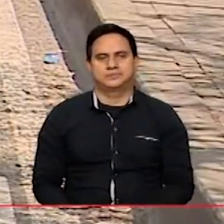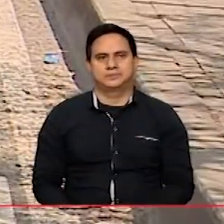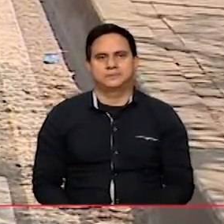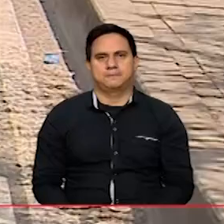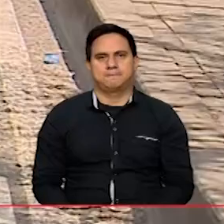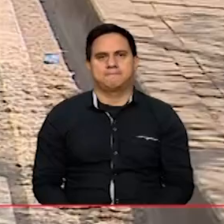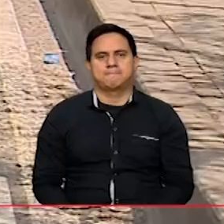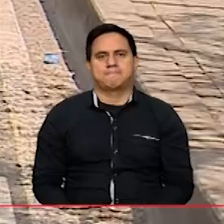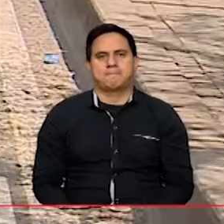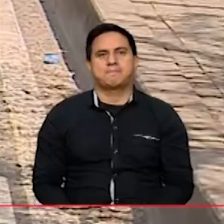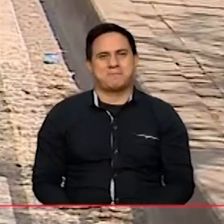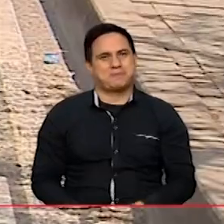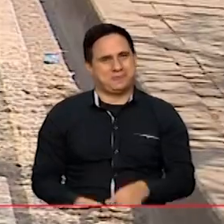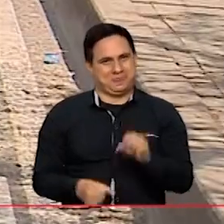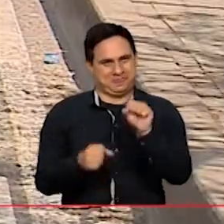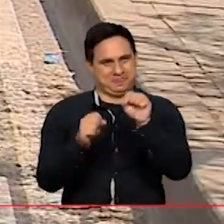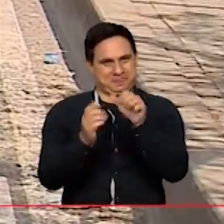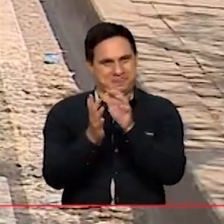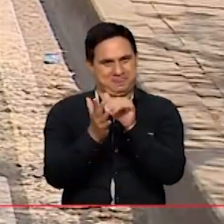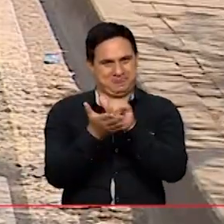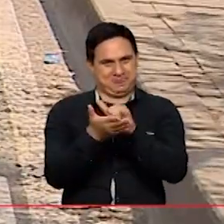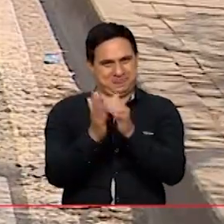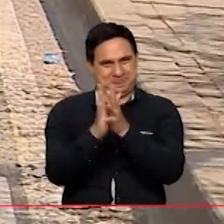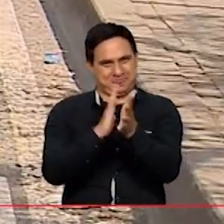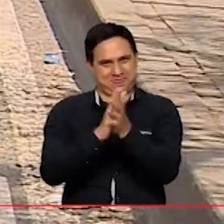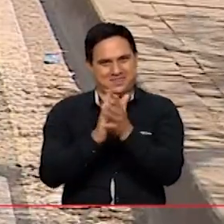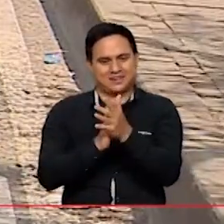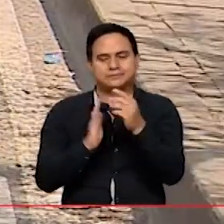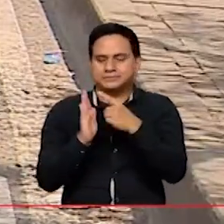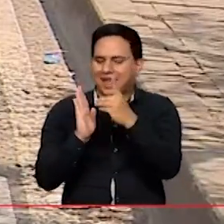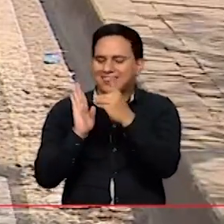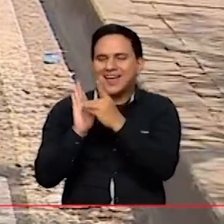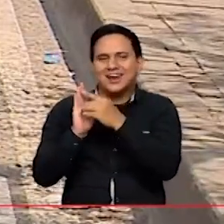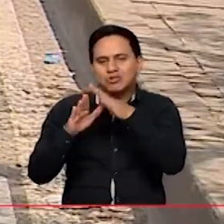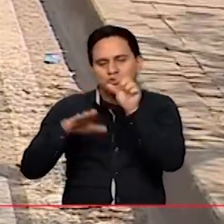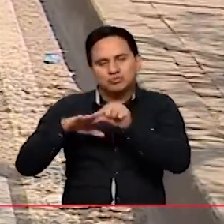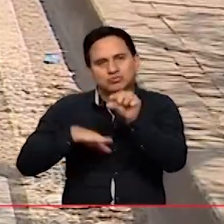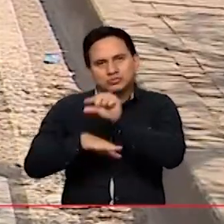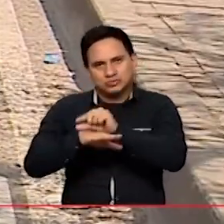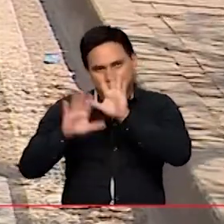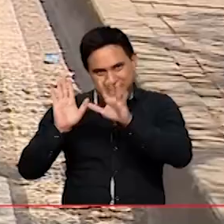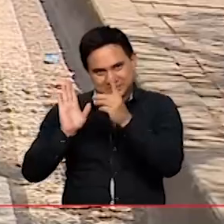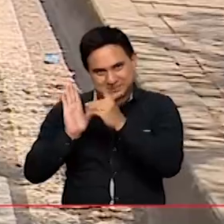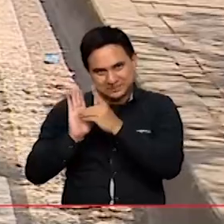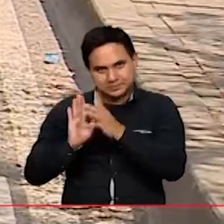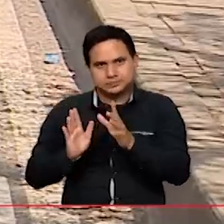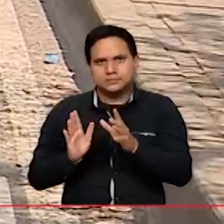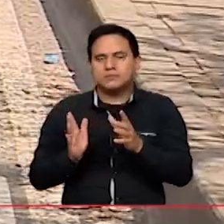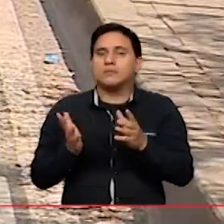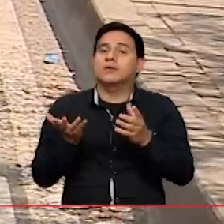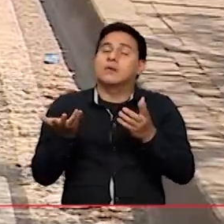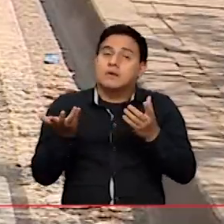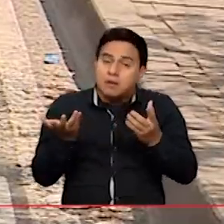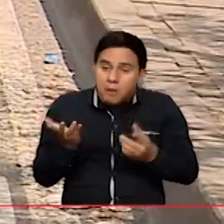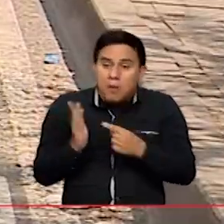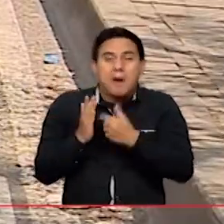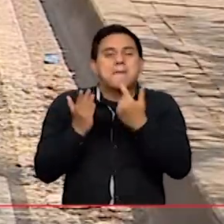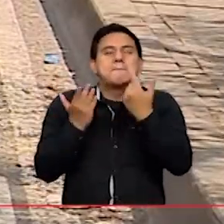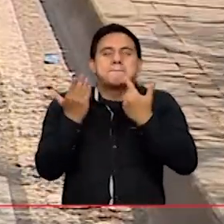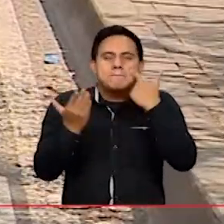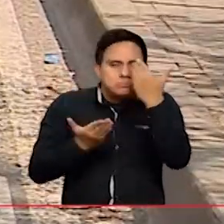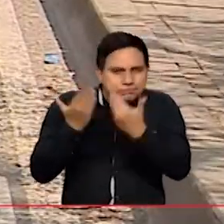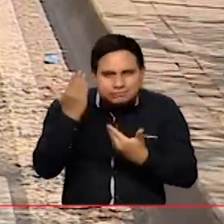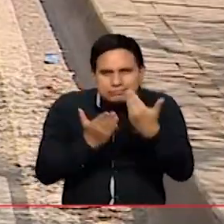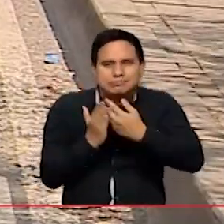Mire, como les comentaba al principio, el decreto de pico y placa todavía avanza en los estudios, es un proyecto y en este